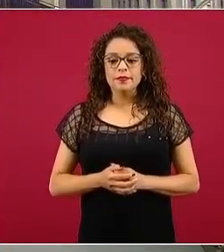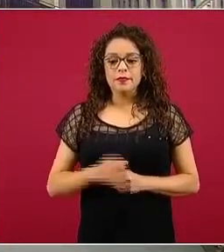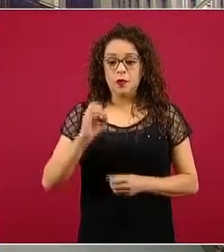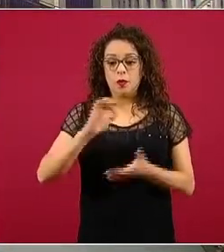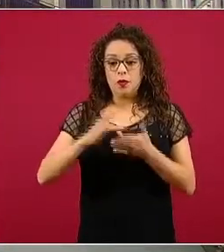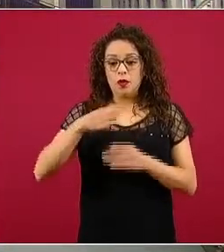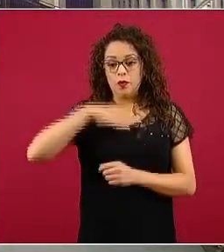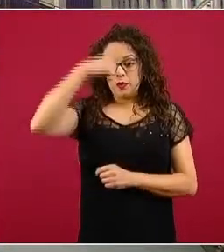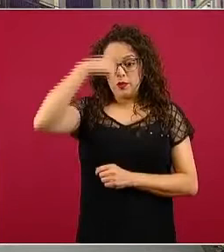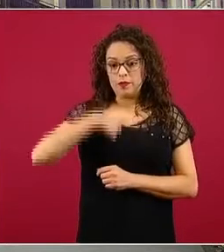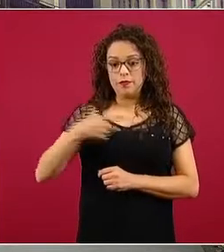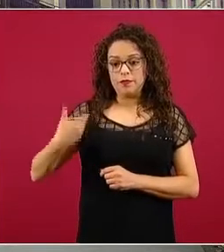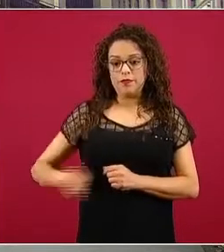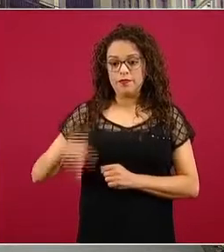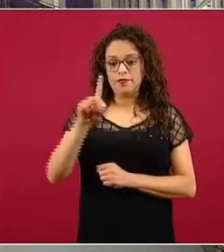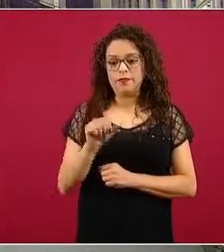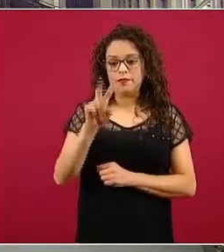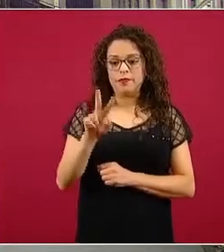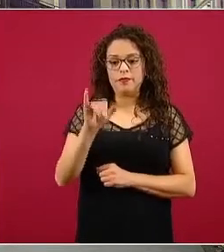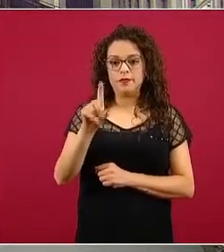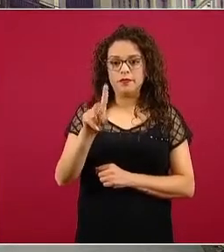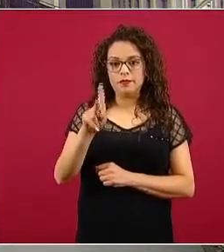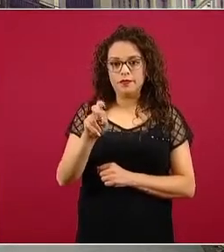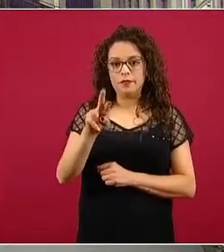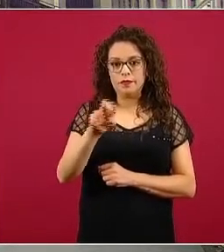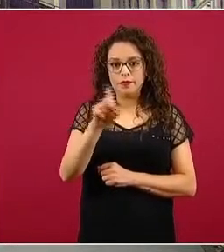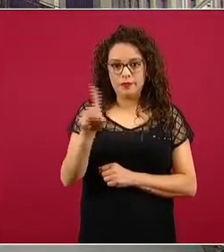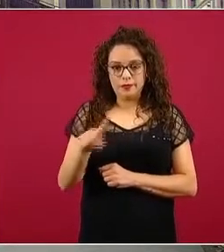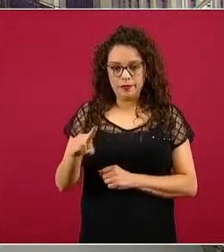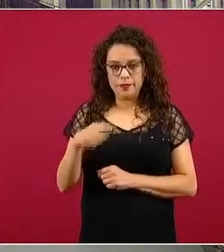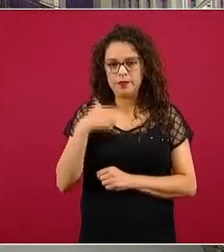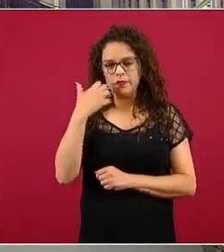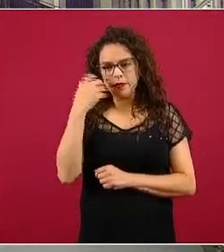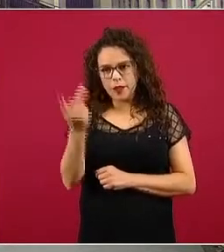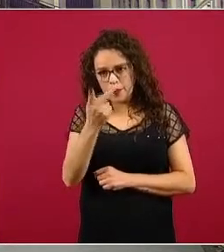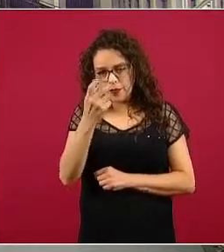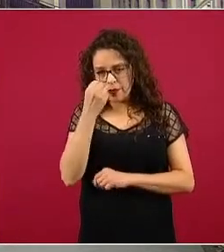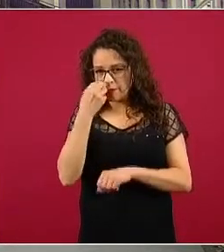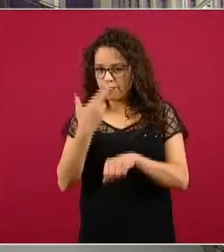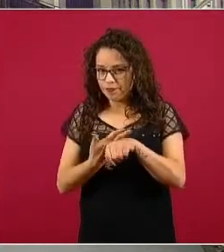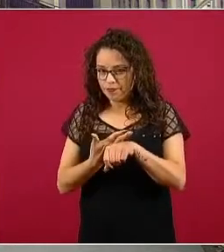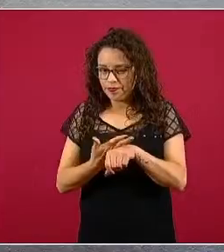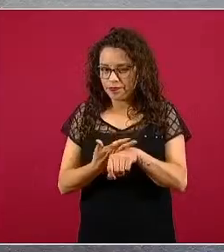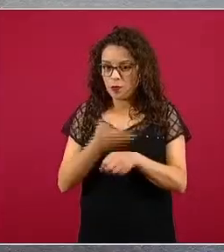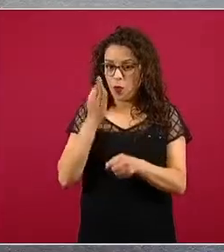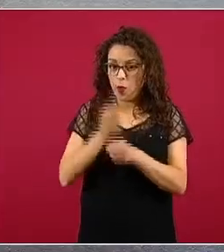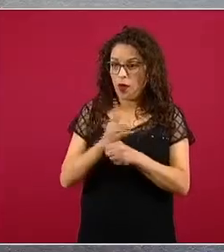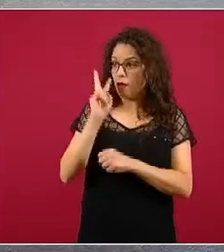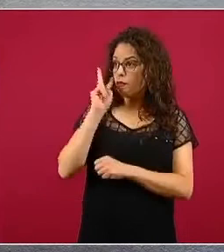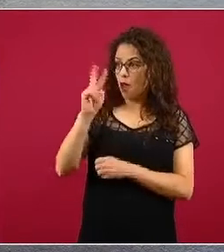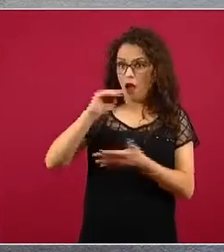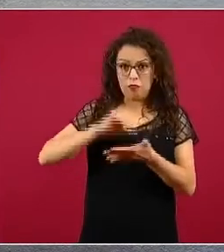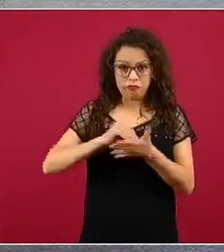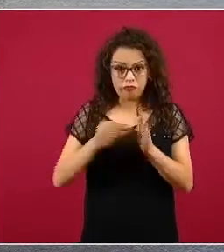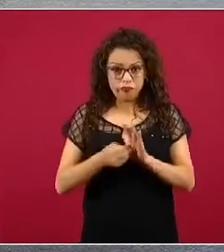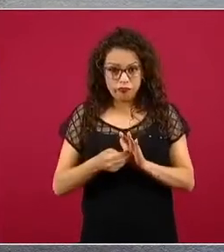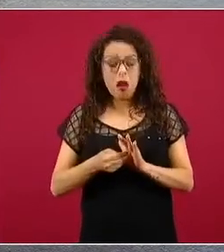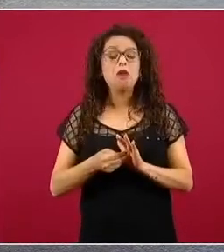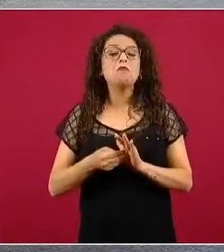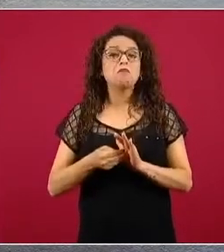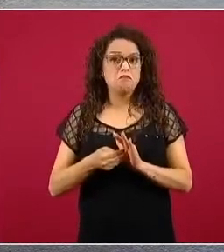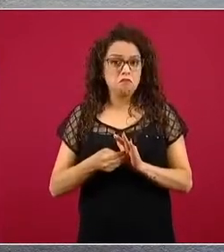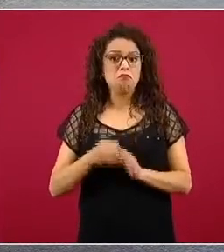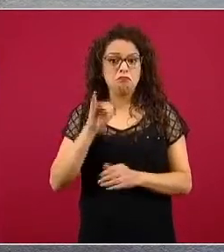Gracias, buenas noches. David Pérez de Tejada, de Audiorama. Secretario, vimos la estrategia y sí fue perceptible